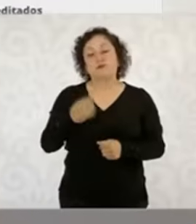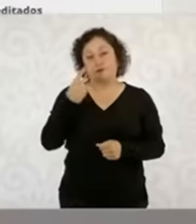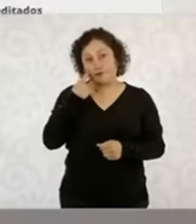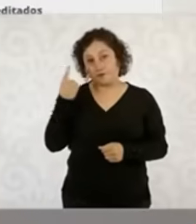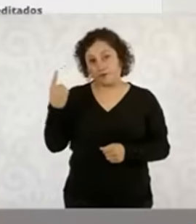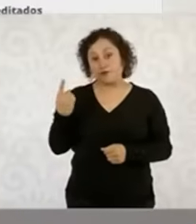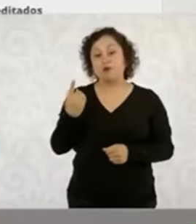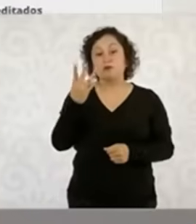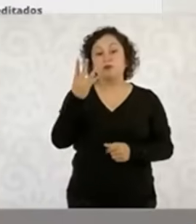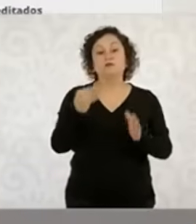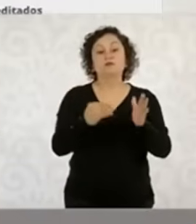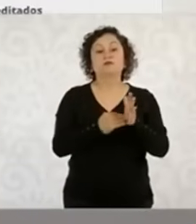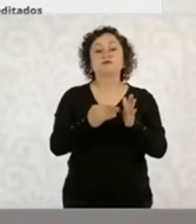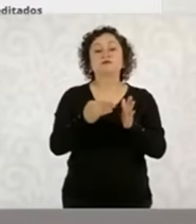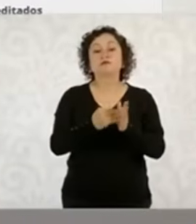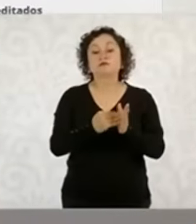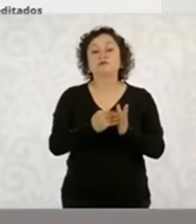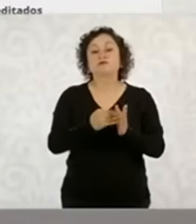4.155.000,